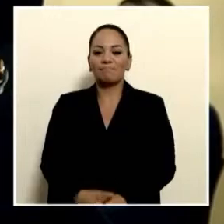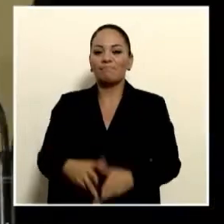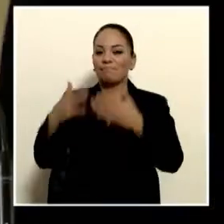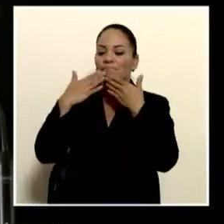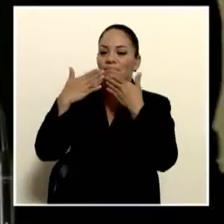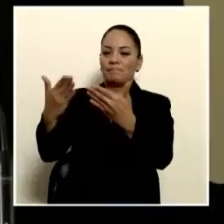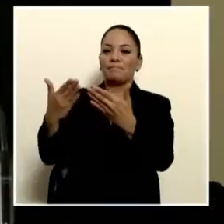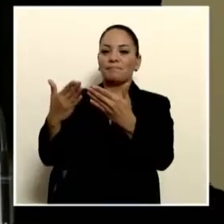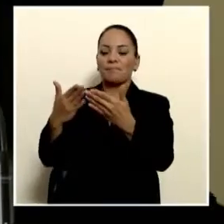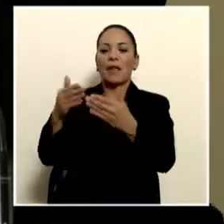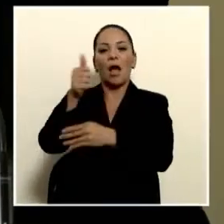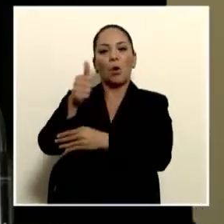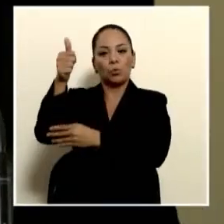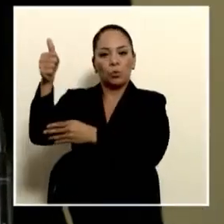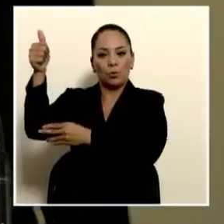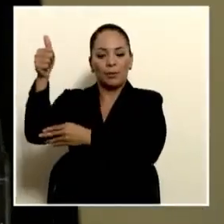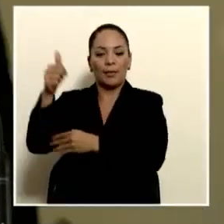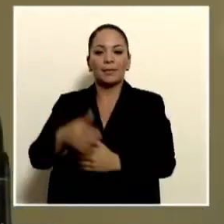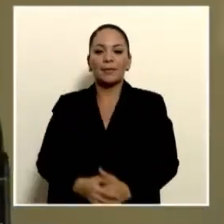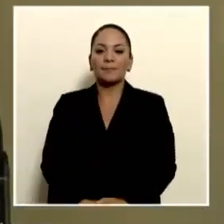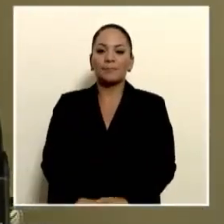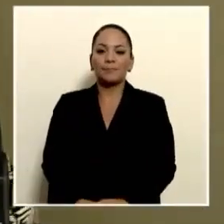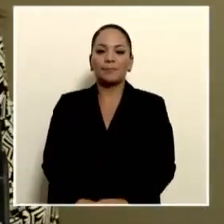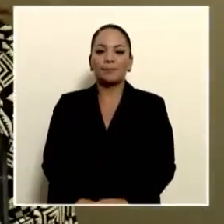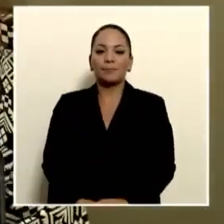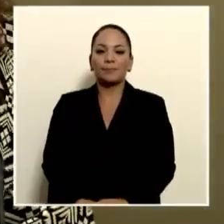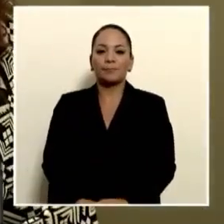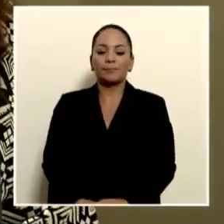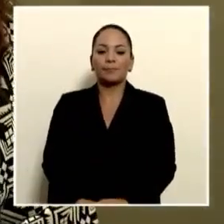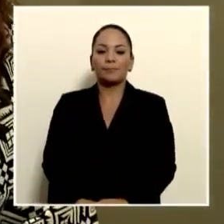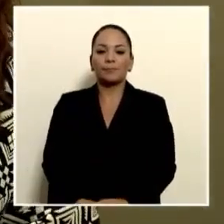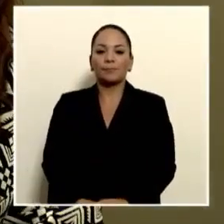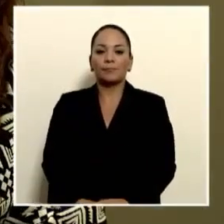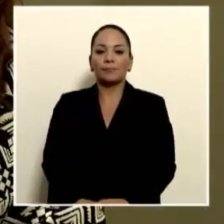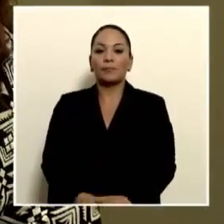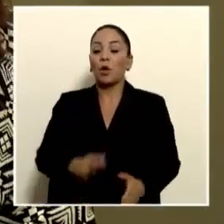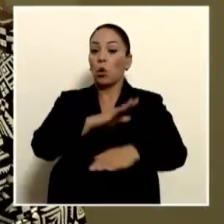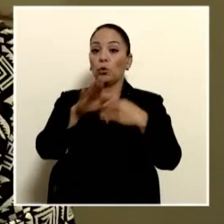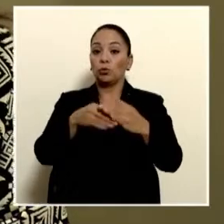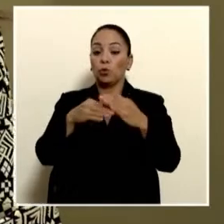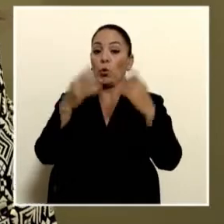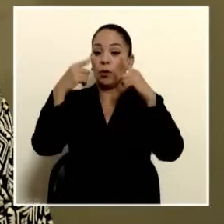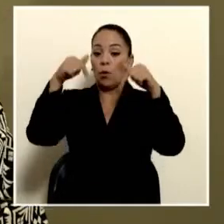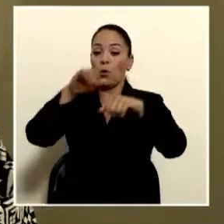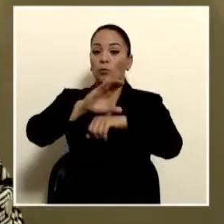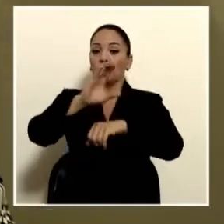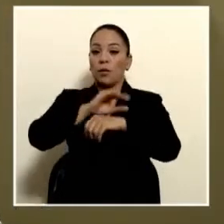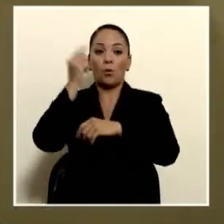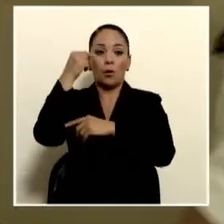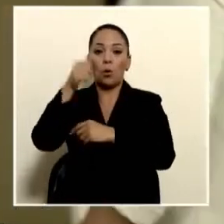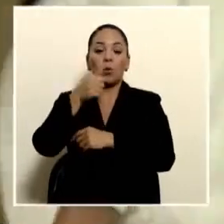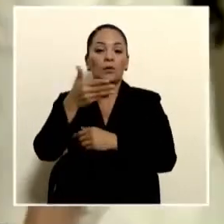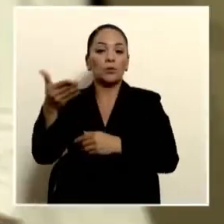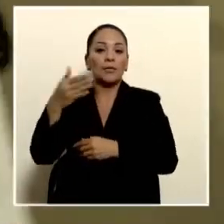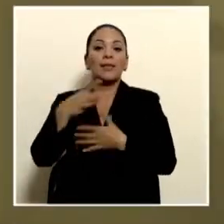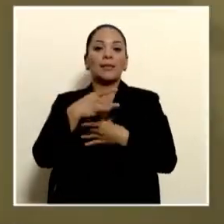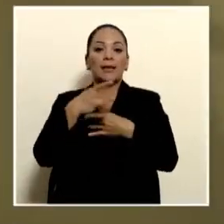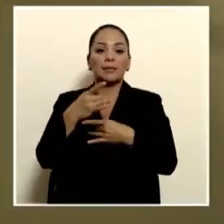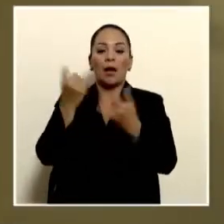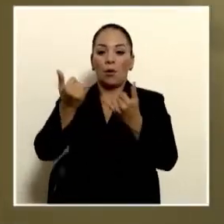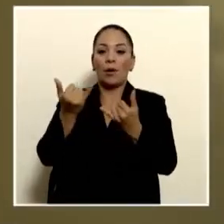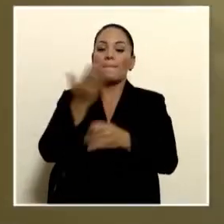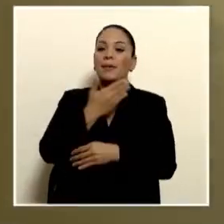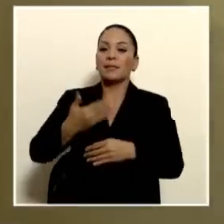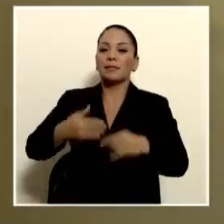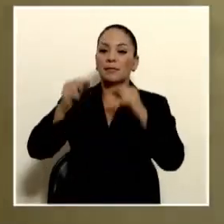Muchísimas gracias a las autoridades. Con los alcances del Consejo de Gobierno y otras cosas de interés, el señor presidente de la República,